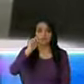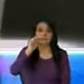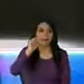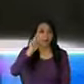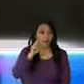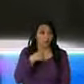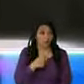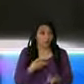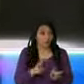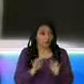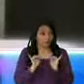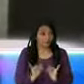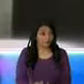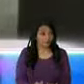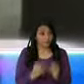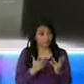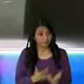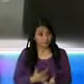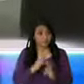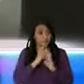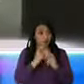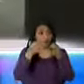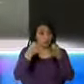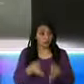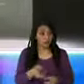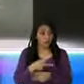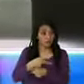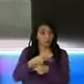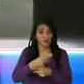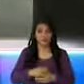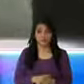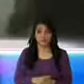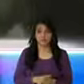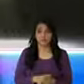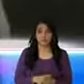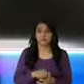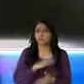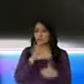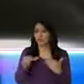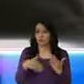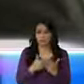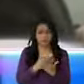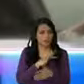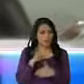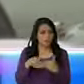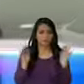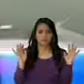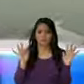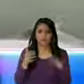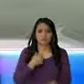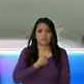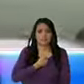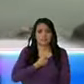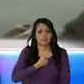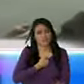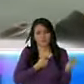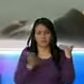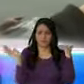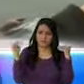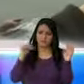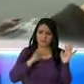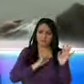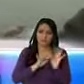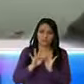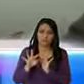también expectante a los resultados oficiales del Consejo Nacional. Exactamente, yo creo que todos los ciudadanos nos hemos autoconvocado y hemos